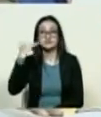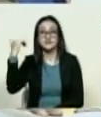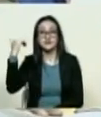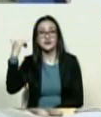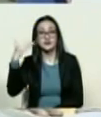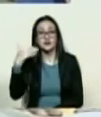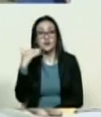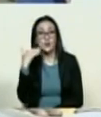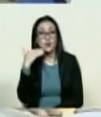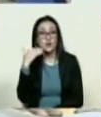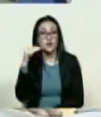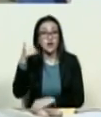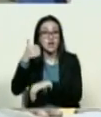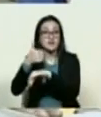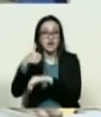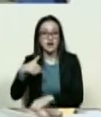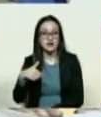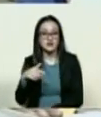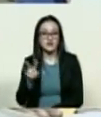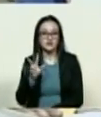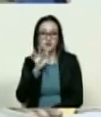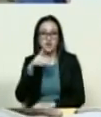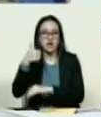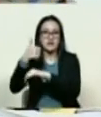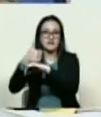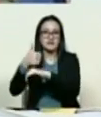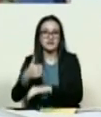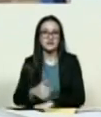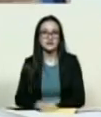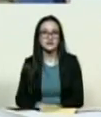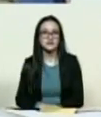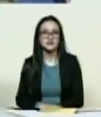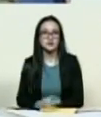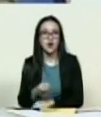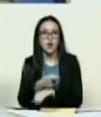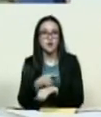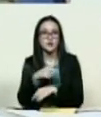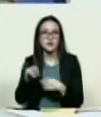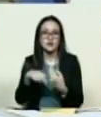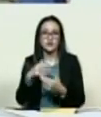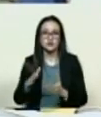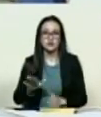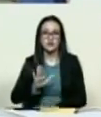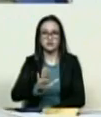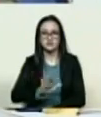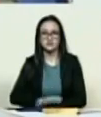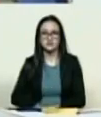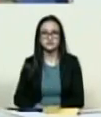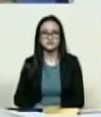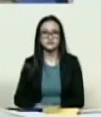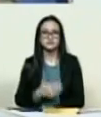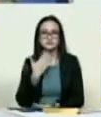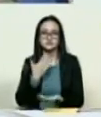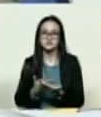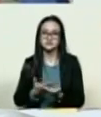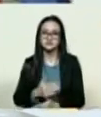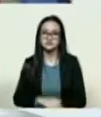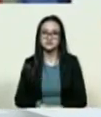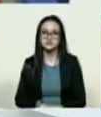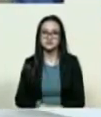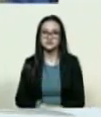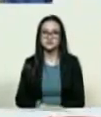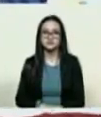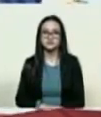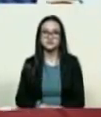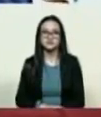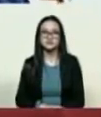jefe. Aquí en Venezuela no tenemos jefe. No. Aquí tenemos un gobierno revolucionario. Gracias.